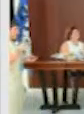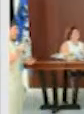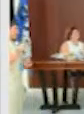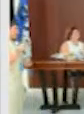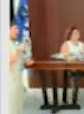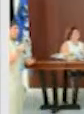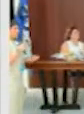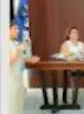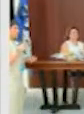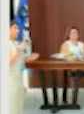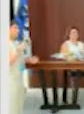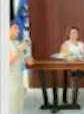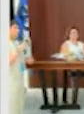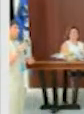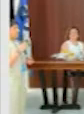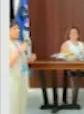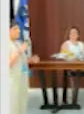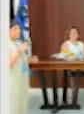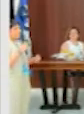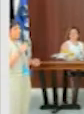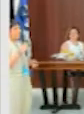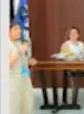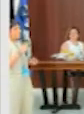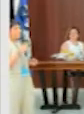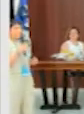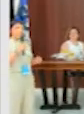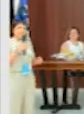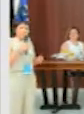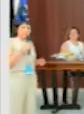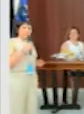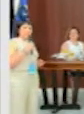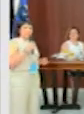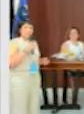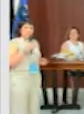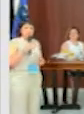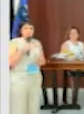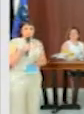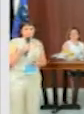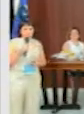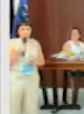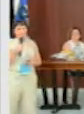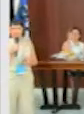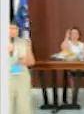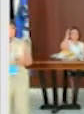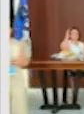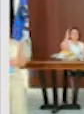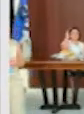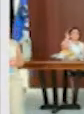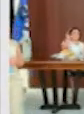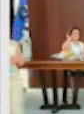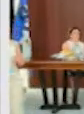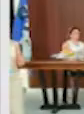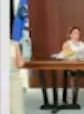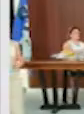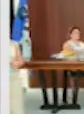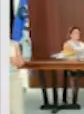ahí iba a hablar. Entonces ya se hablaron de algunas cosas, ¿no?